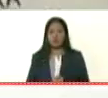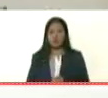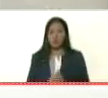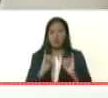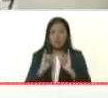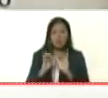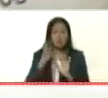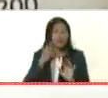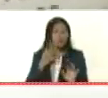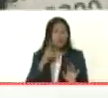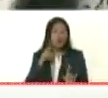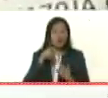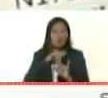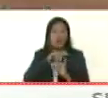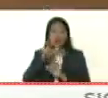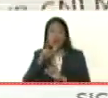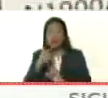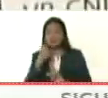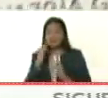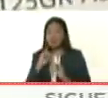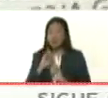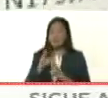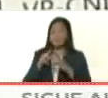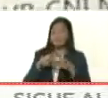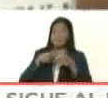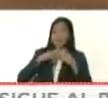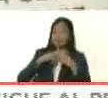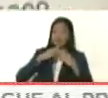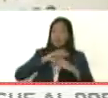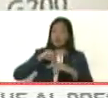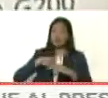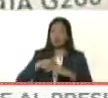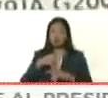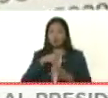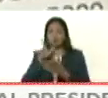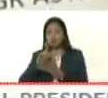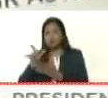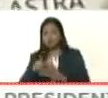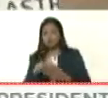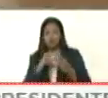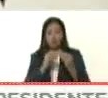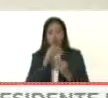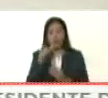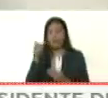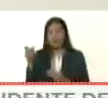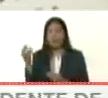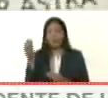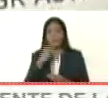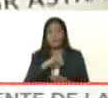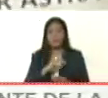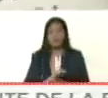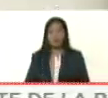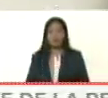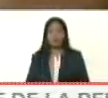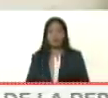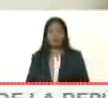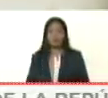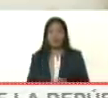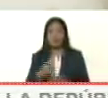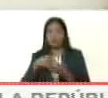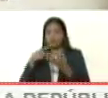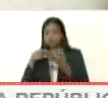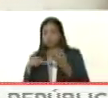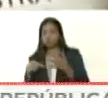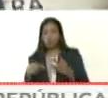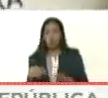los aviones que fueron alquilados para llevar a Carlos Vecchio, para llevar a Freddy Superlano, para llevar a Gaby Arellano, para